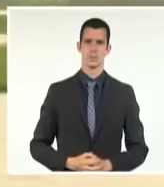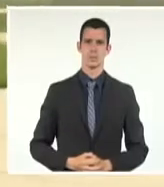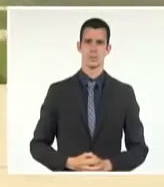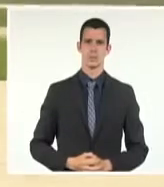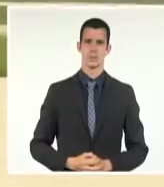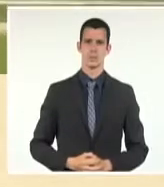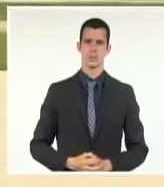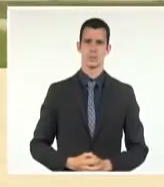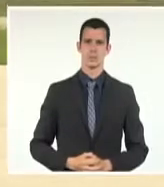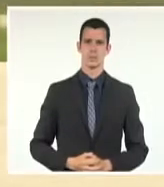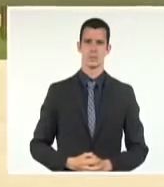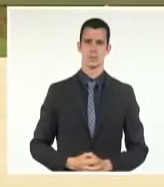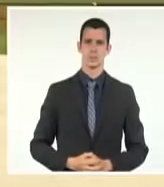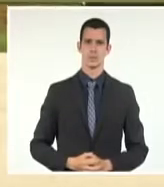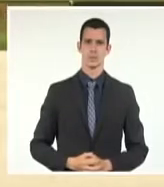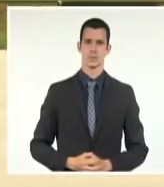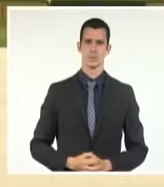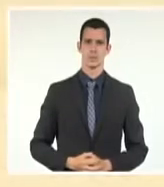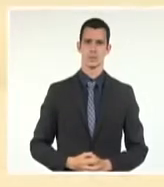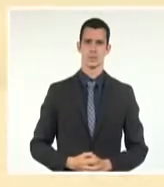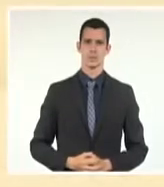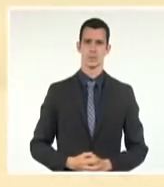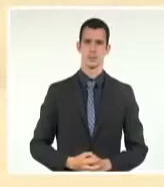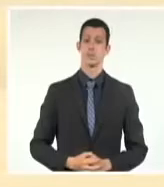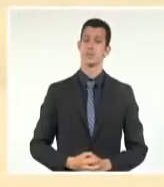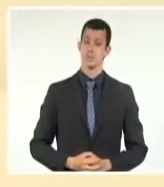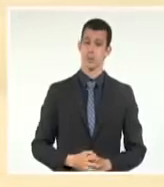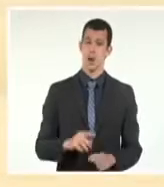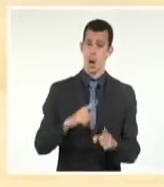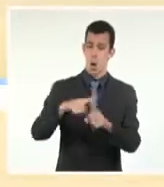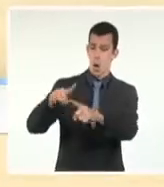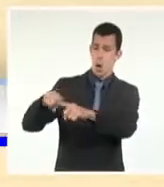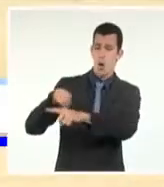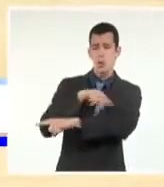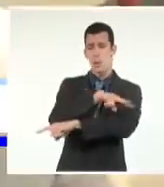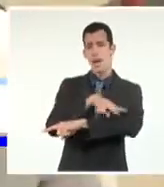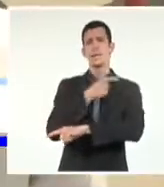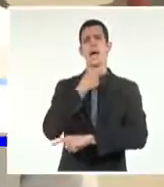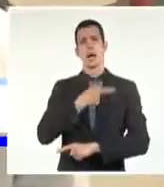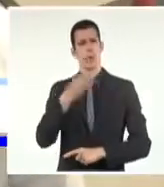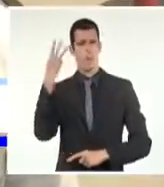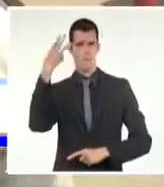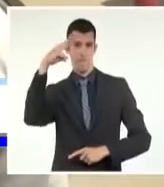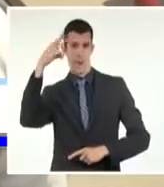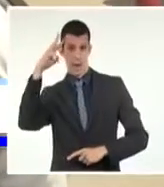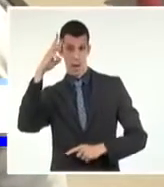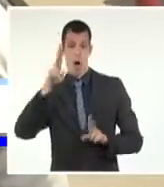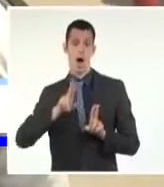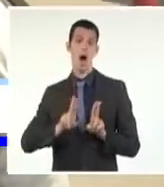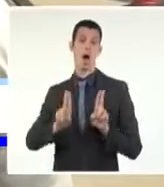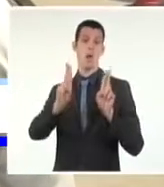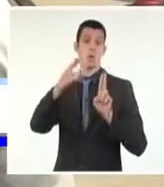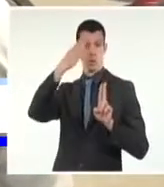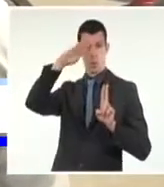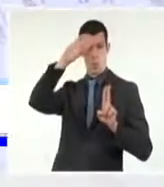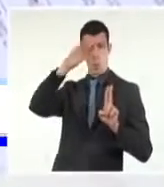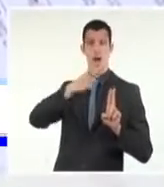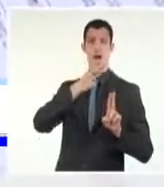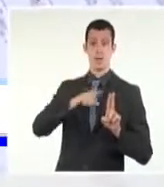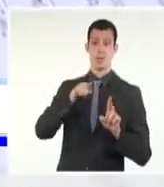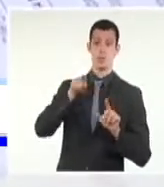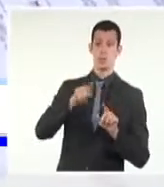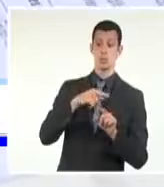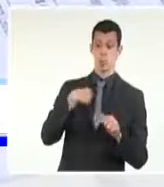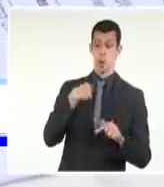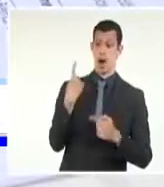en virtud de los acuerdos migratorios suscritos por los gobiernos de méxico y cuba para garantizar un flujo regular ordenado y